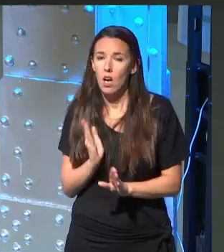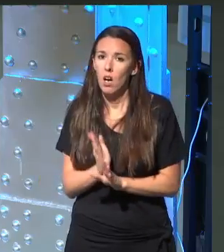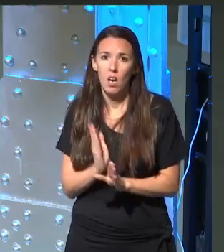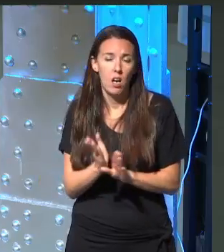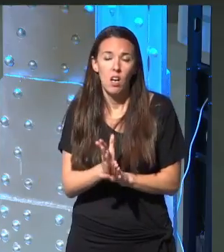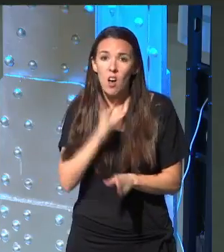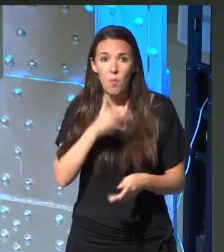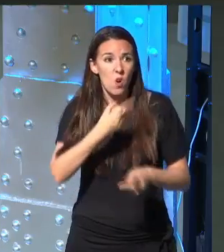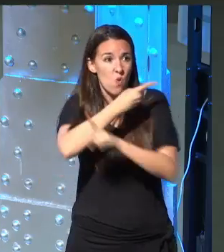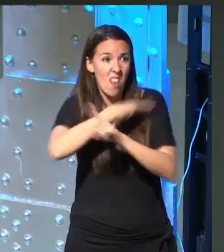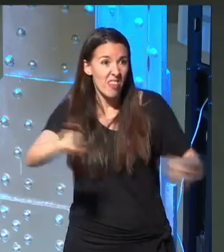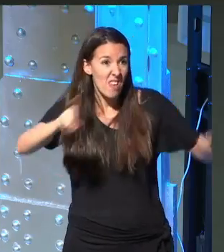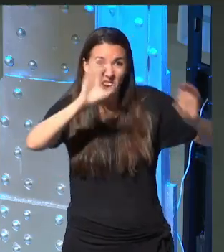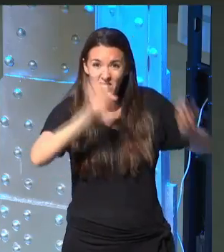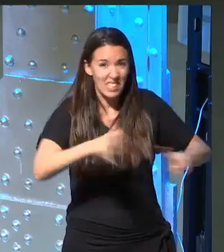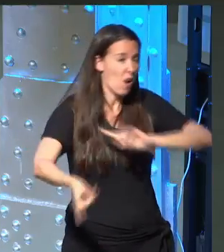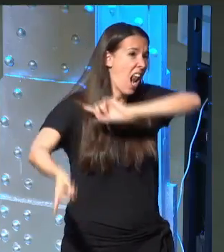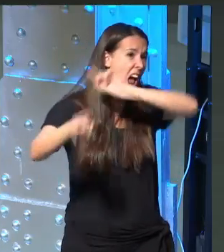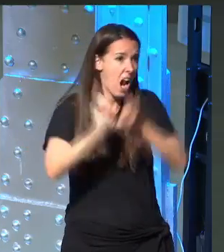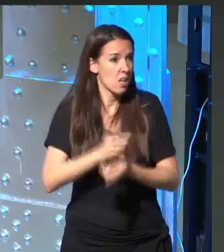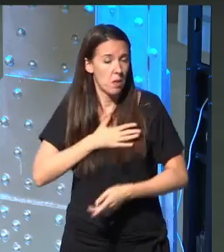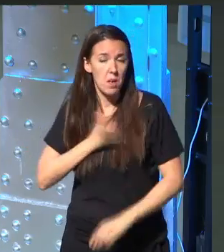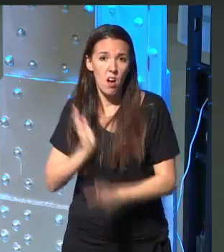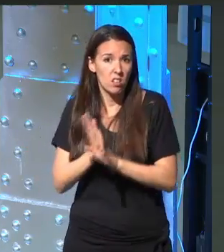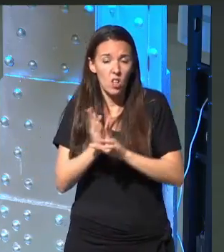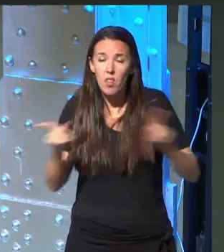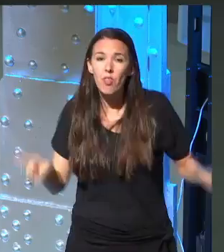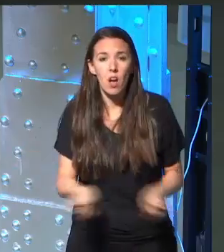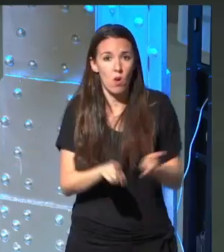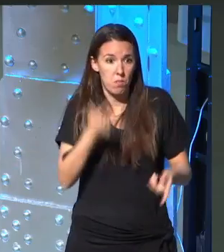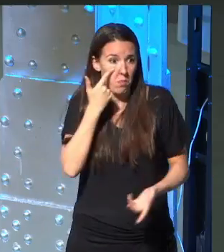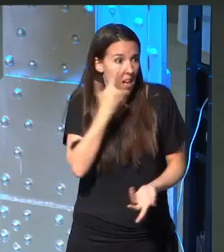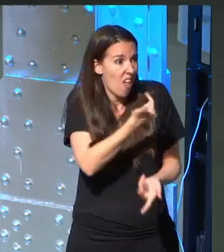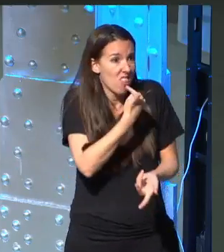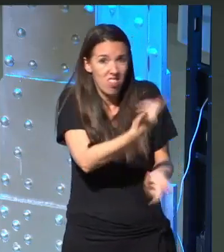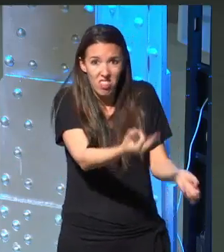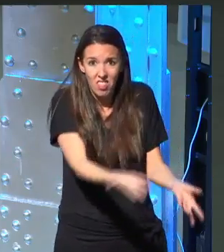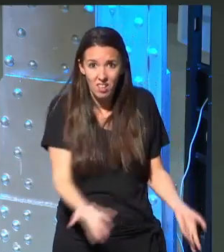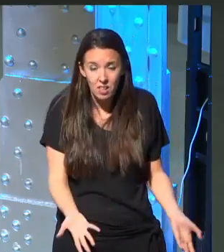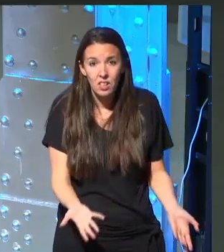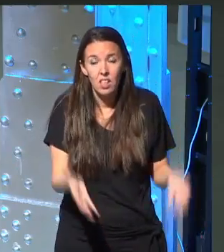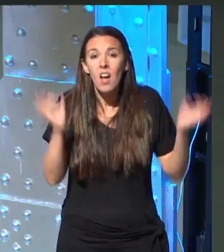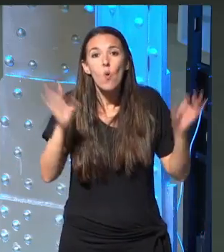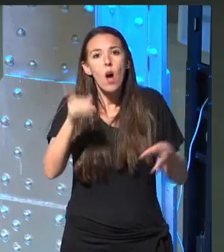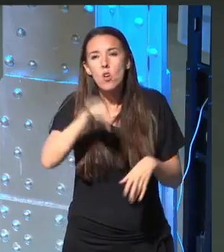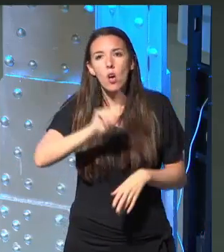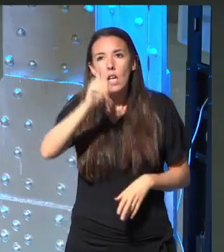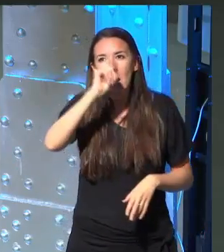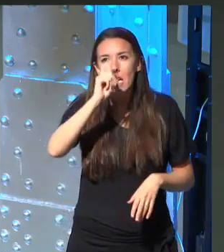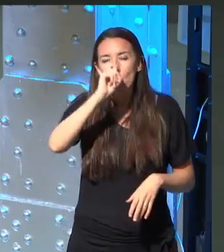a ser completamente opuesta a esto, y es que va a dar igual, porque fíjate lo que están, ¿sabes?